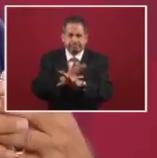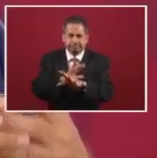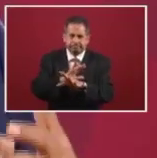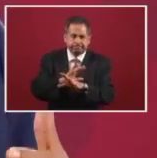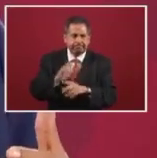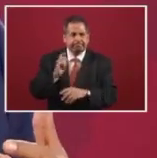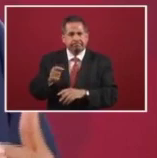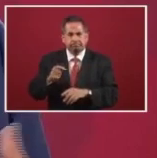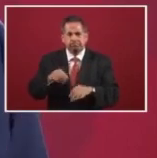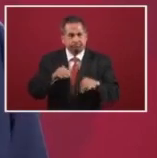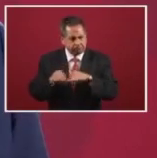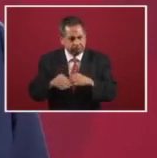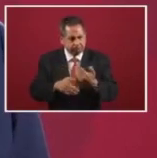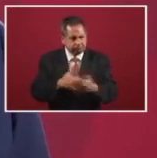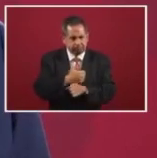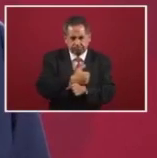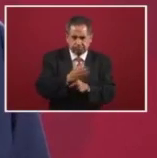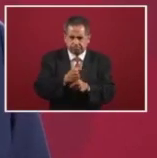reconvertir la actividad